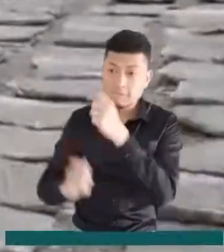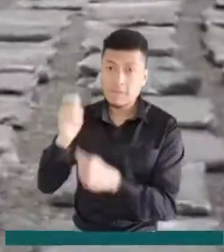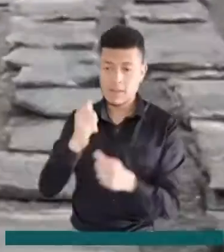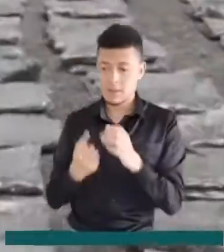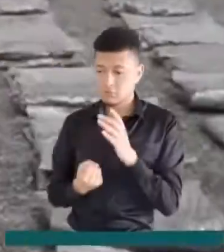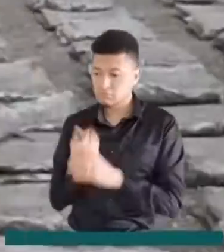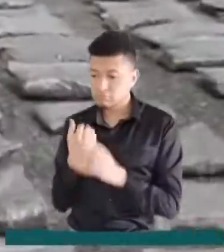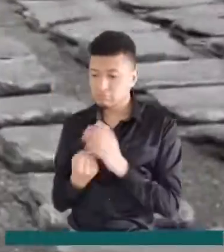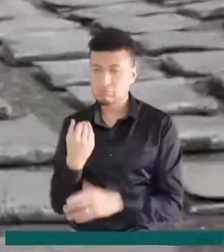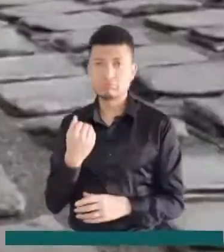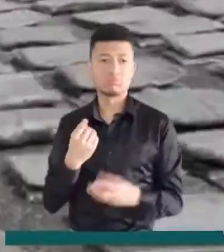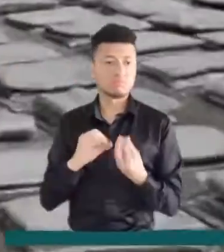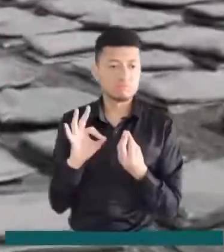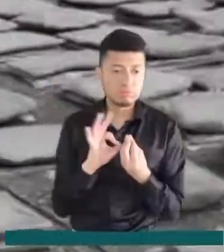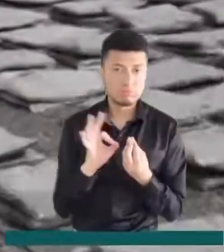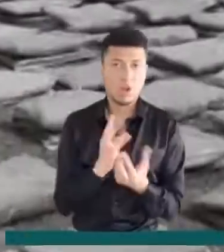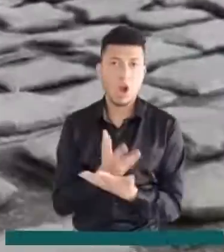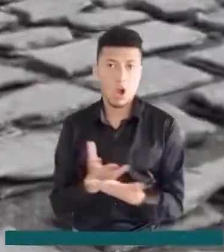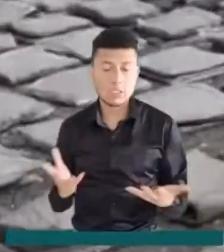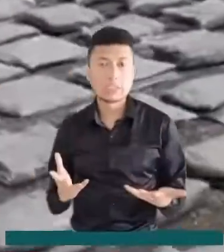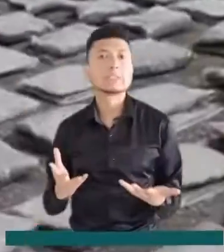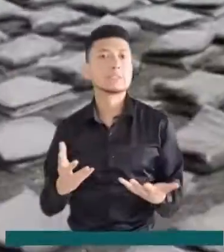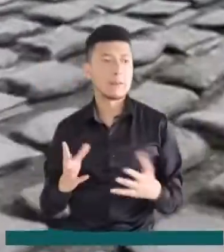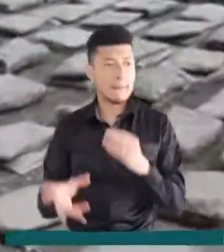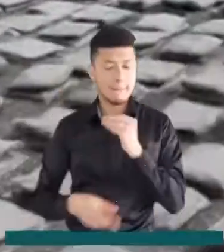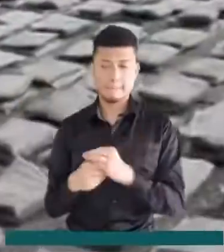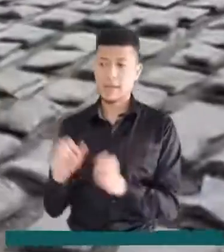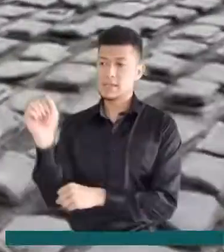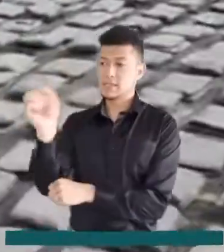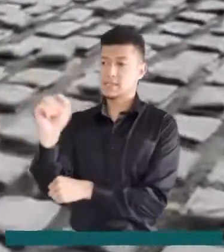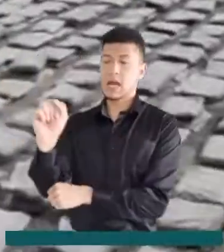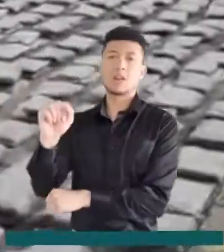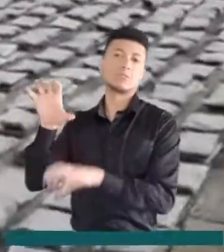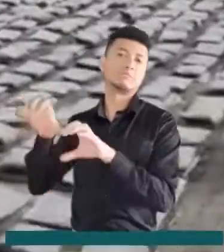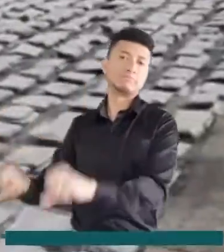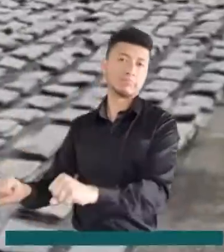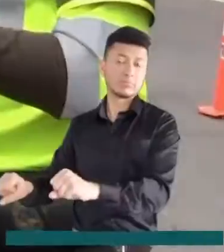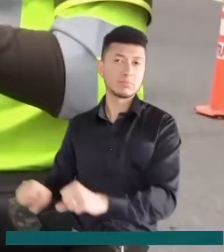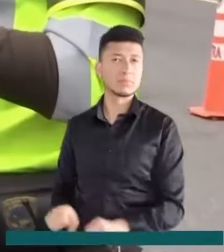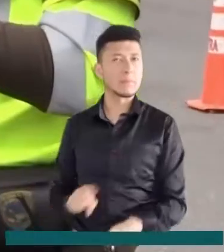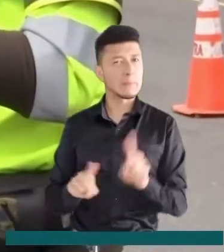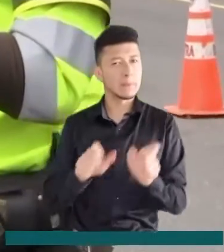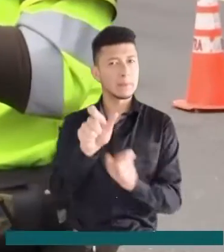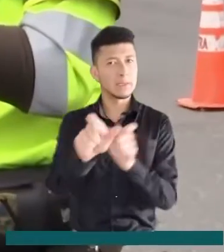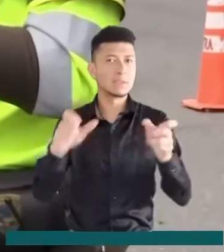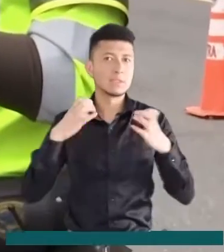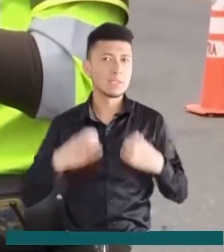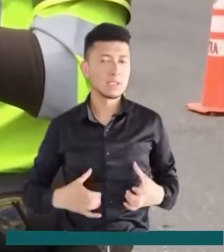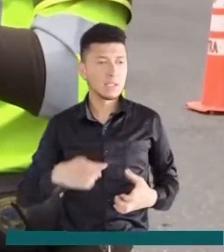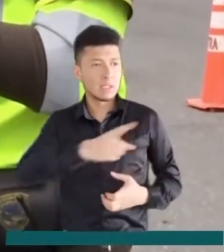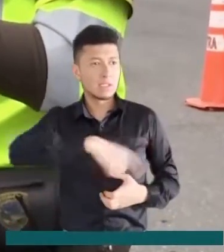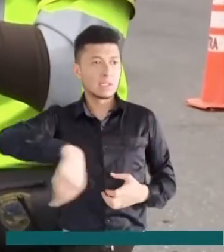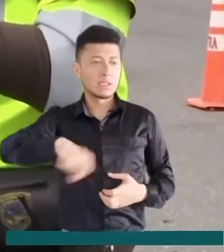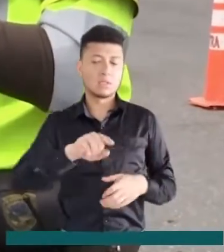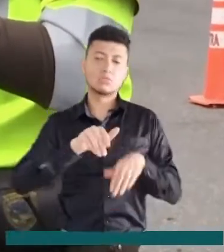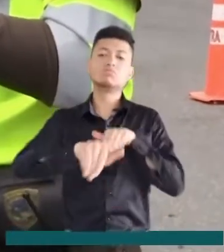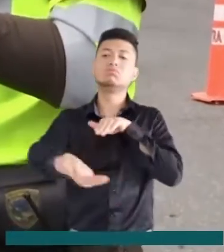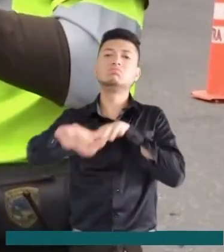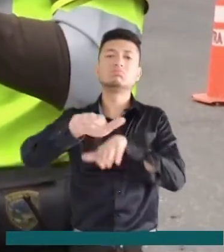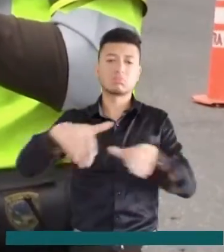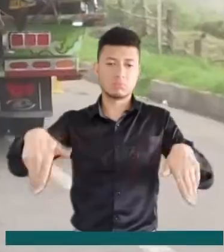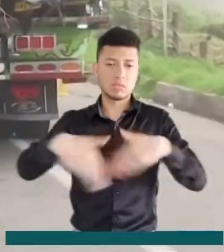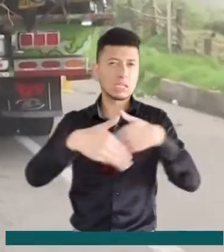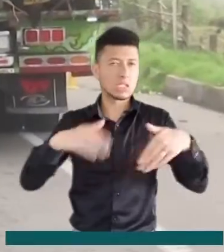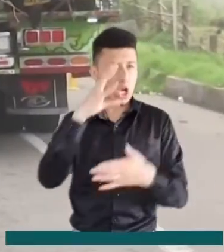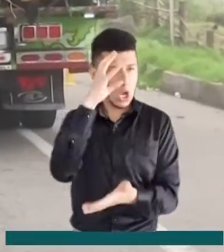delito de tráfico, fabricación o porte de estupefacientes y el vehículo fue inmovilizado. Pero ¿qué opinan los ciudadanos que se